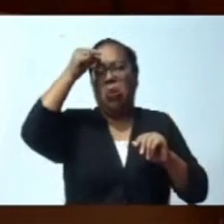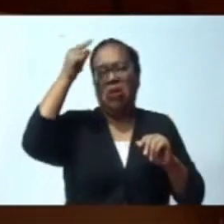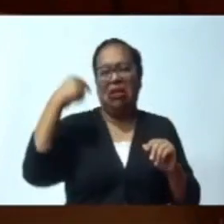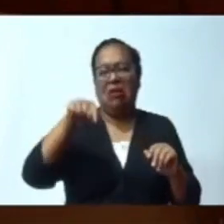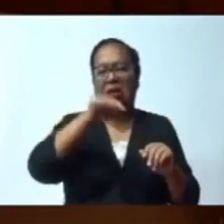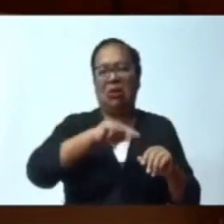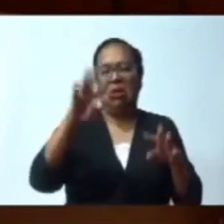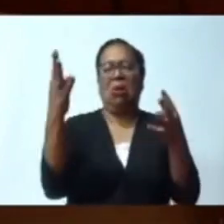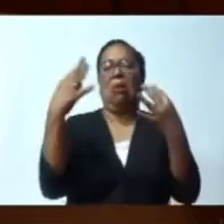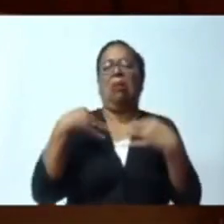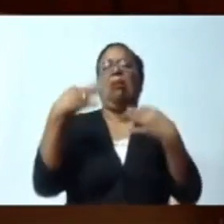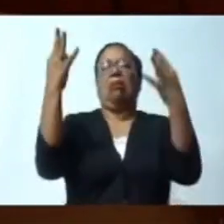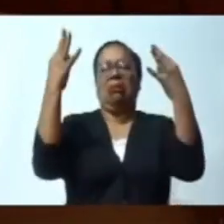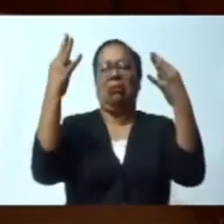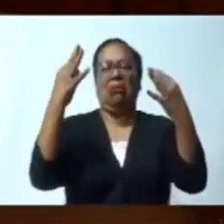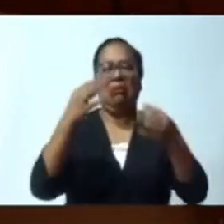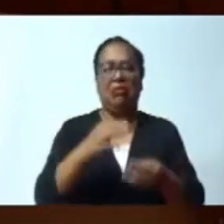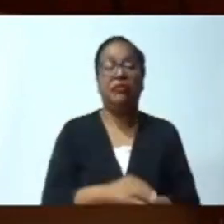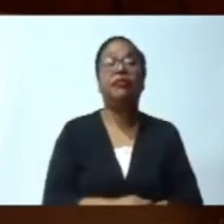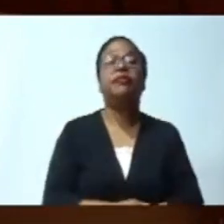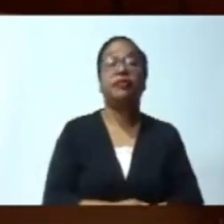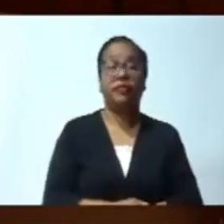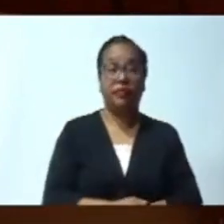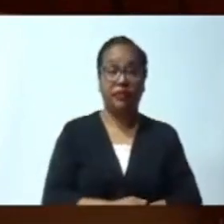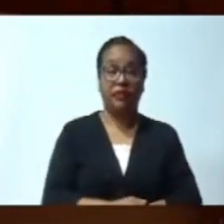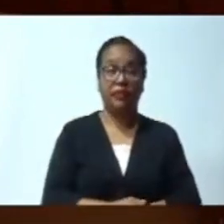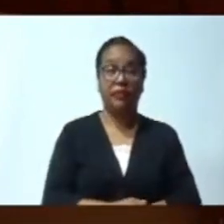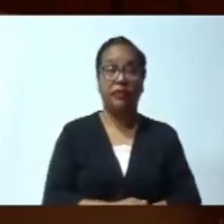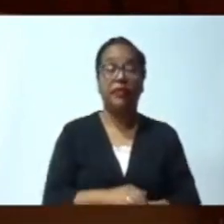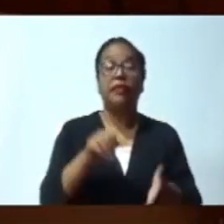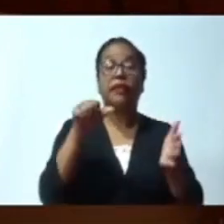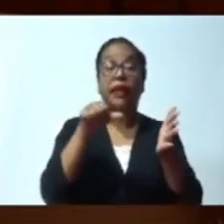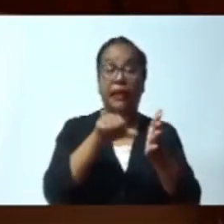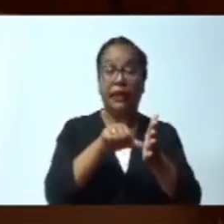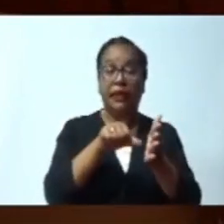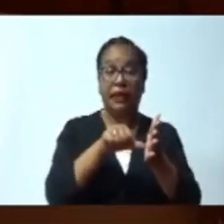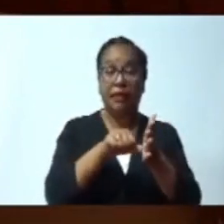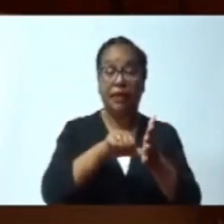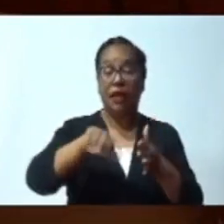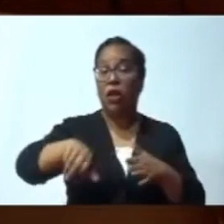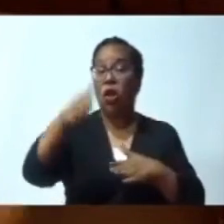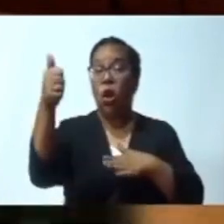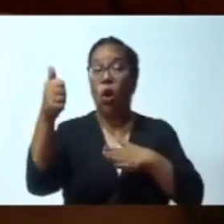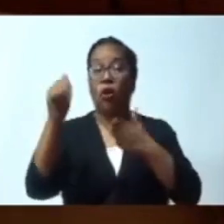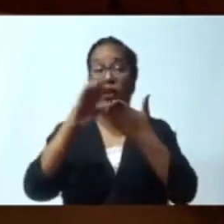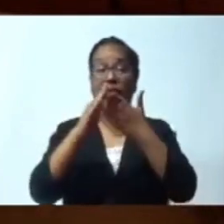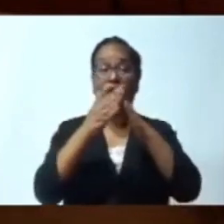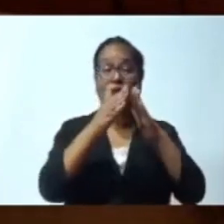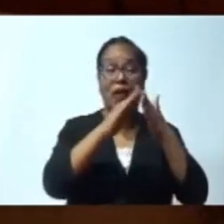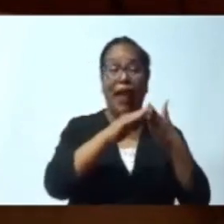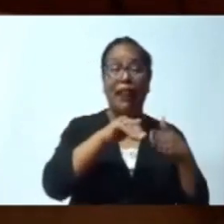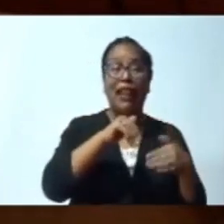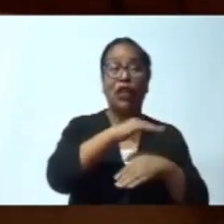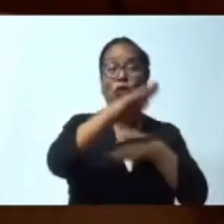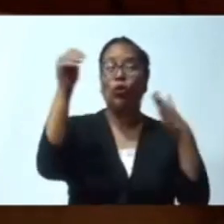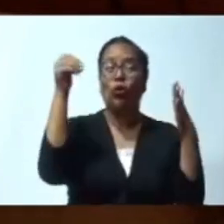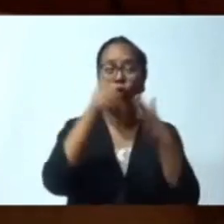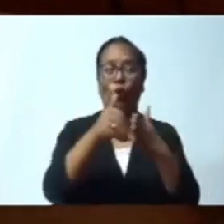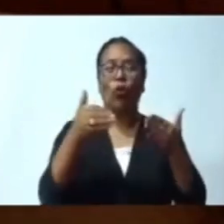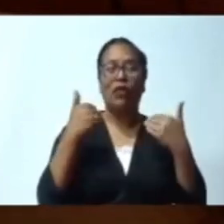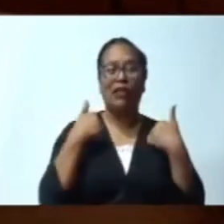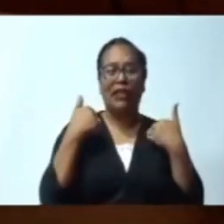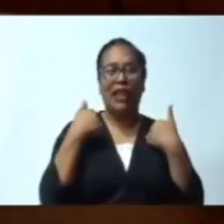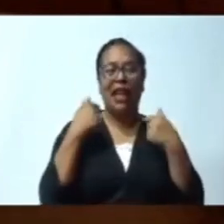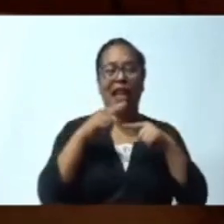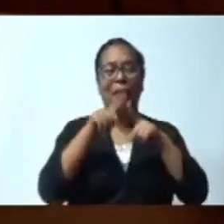excepción, no han tratado. En la capital y en las demás ciudades hay de todo, pero nuestra escuela ni siquiera tiene luz. Cuando